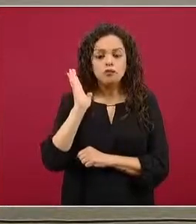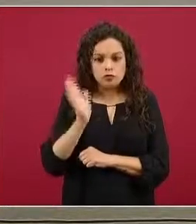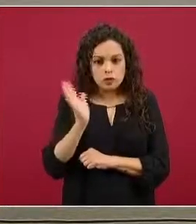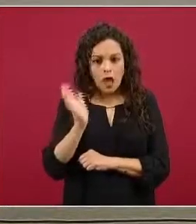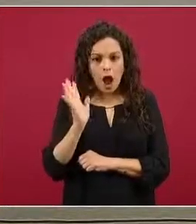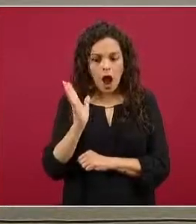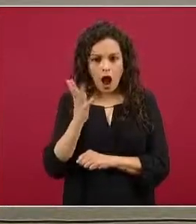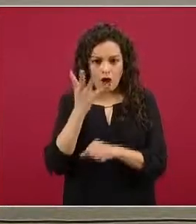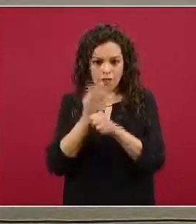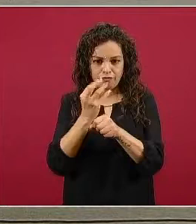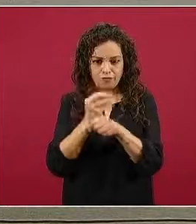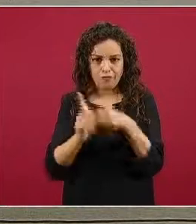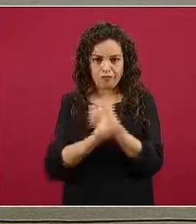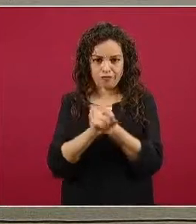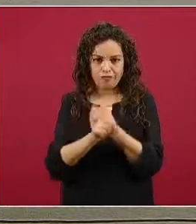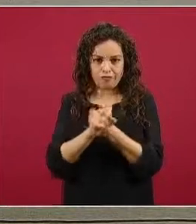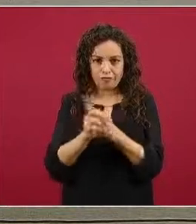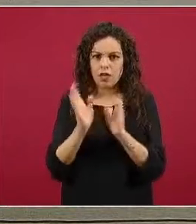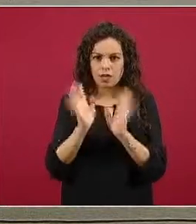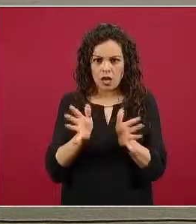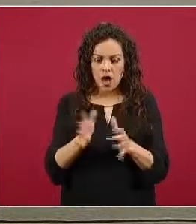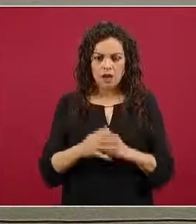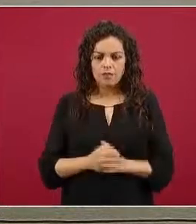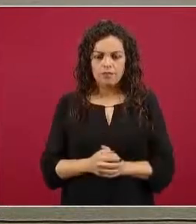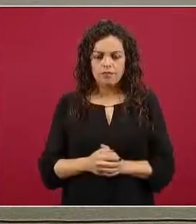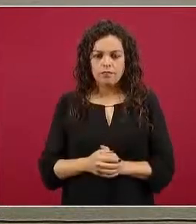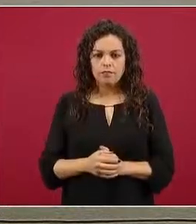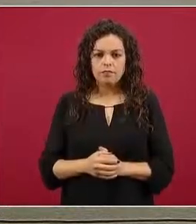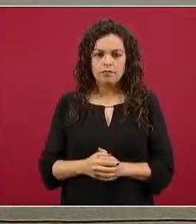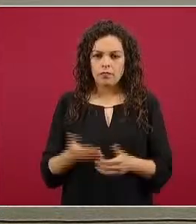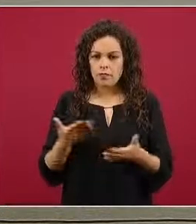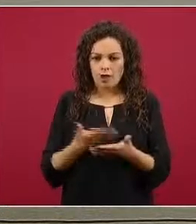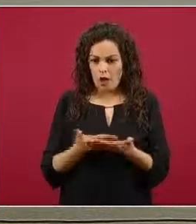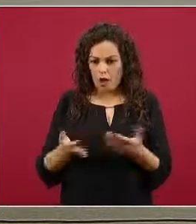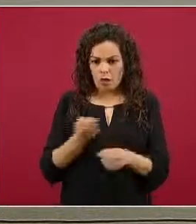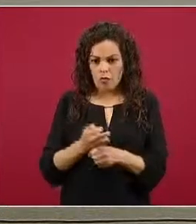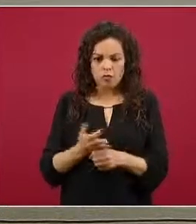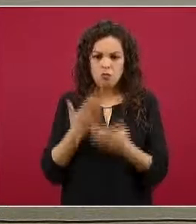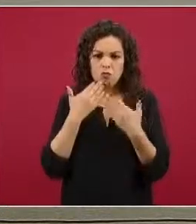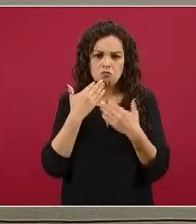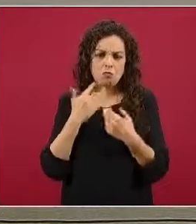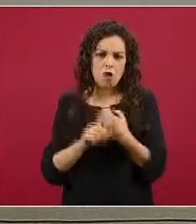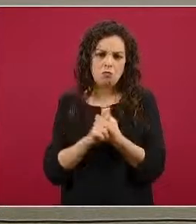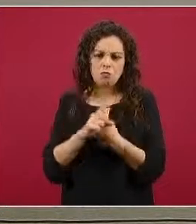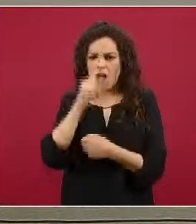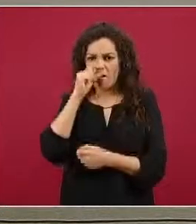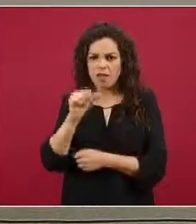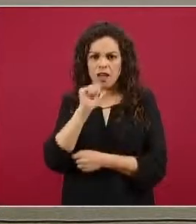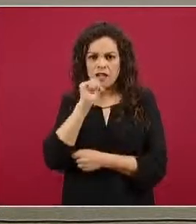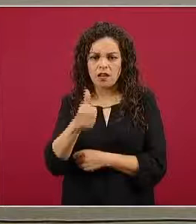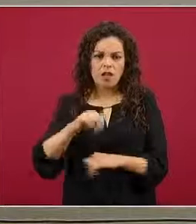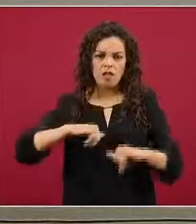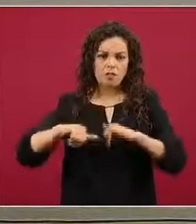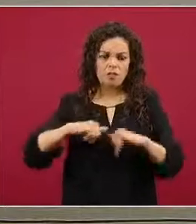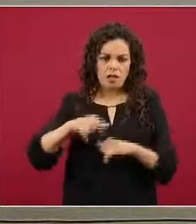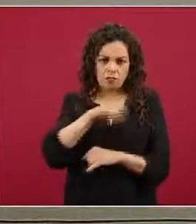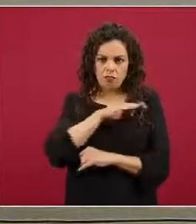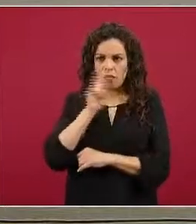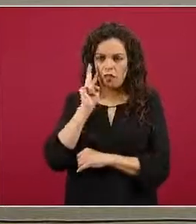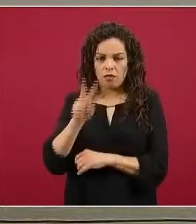se solucionó y que no debe haber mayores fallas, y que no